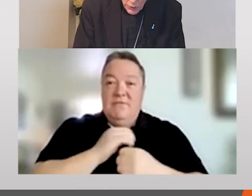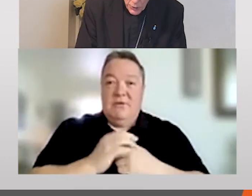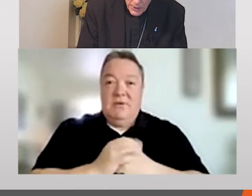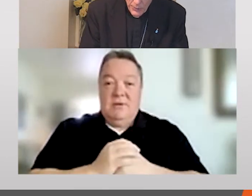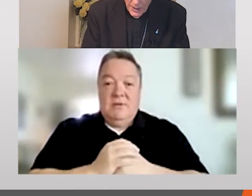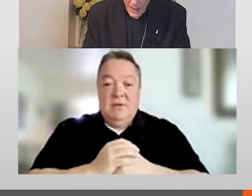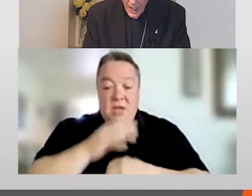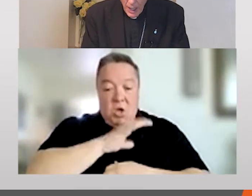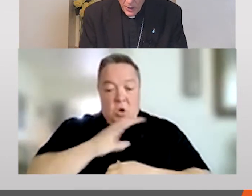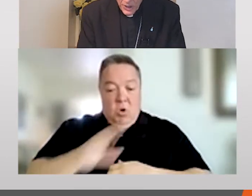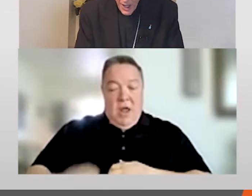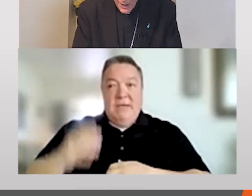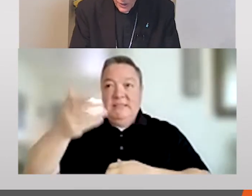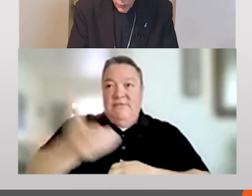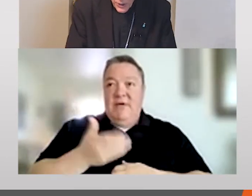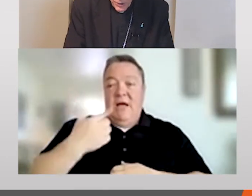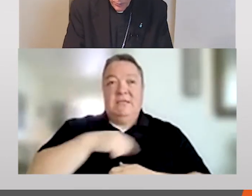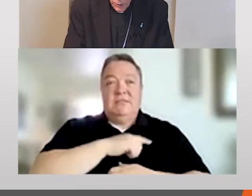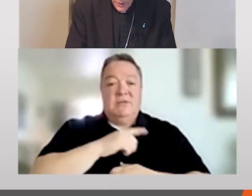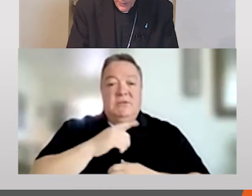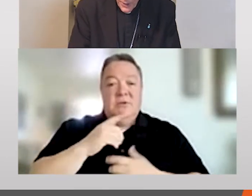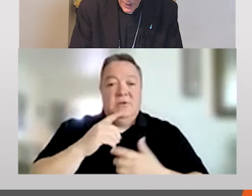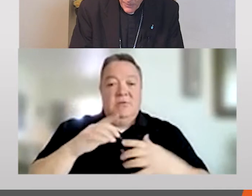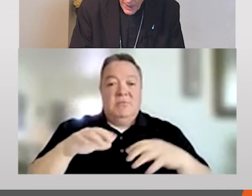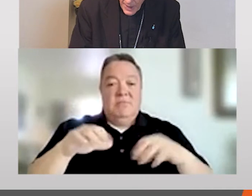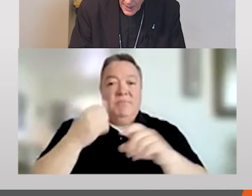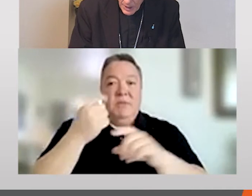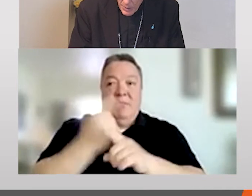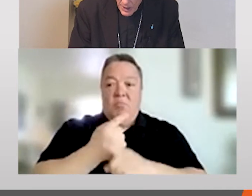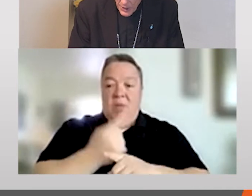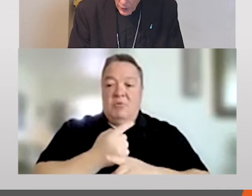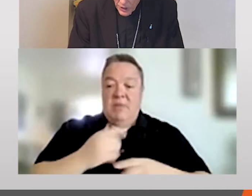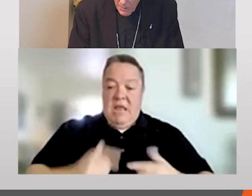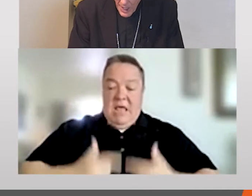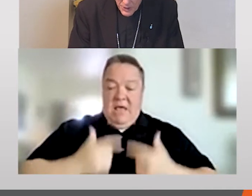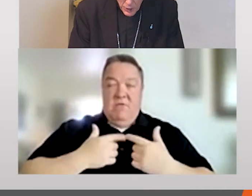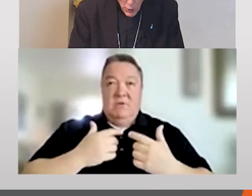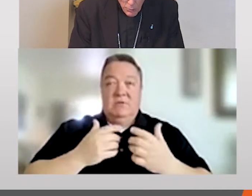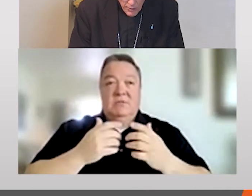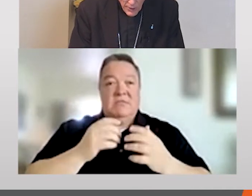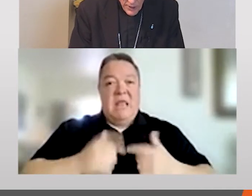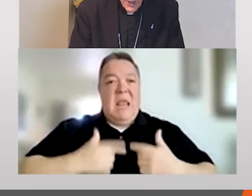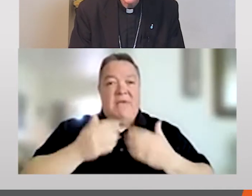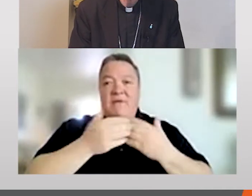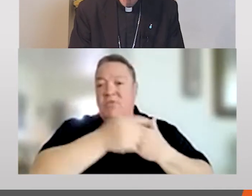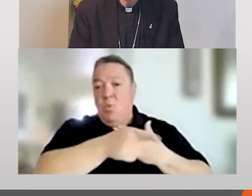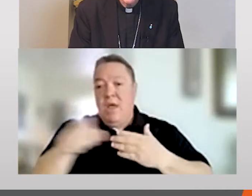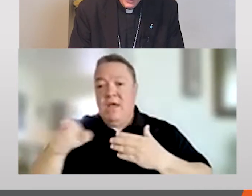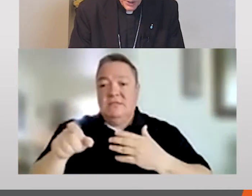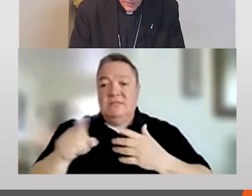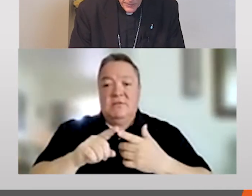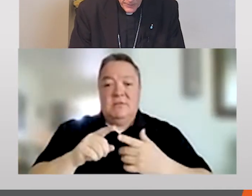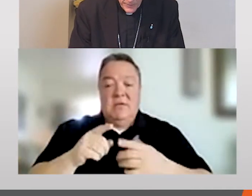Cristo nos invita a abrazar nuestra propia vida y la vida de los demás como verdaderos